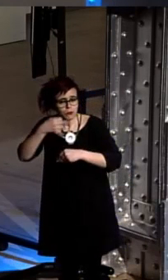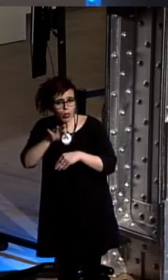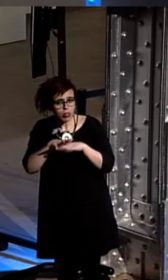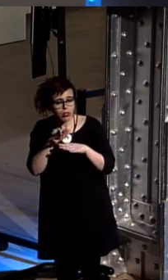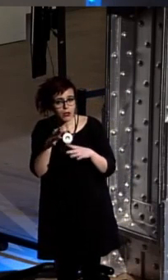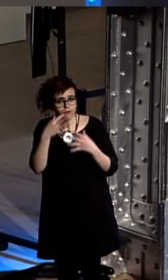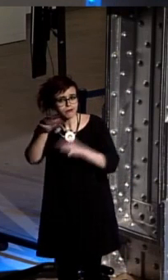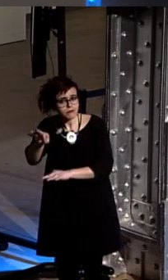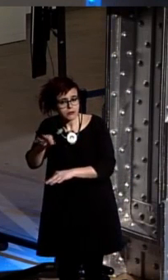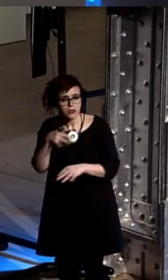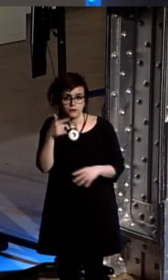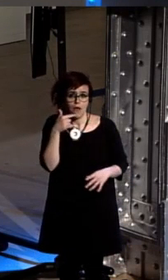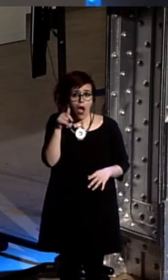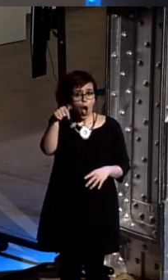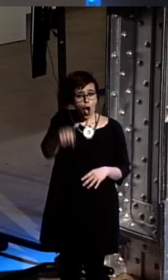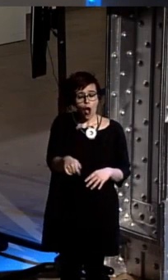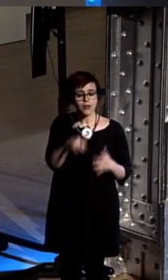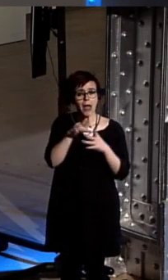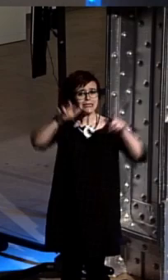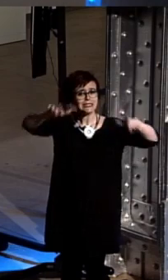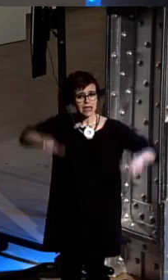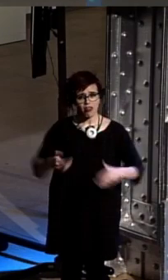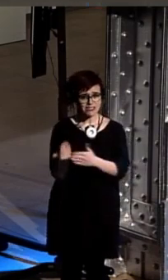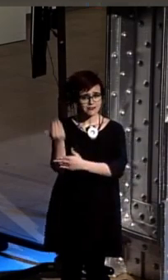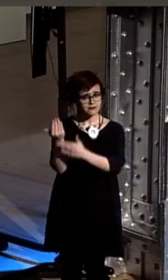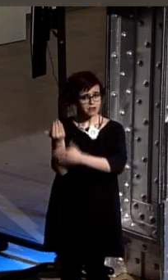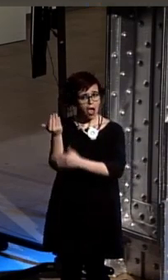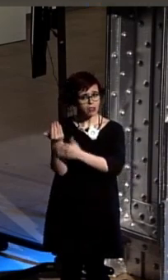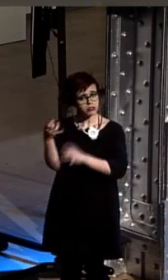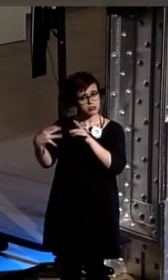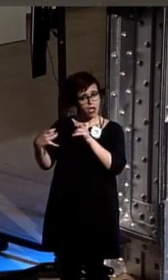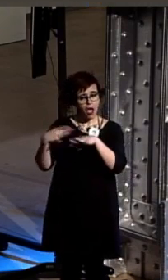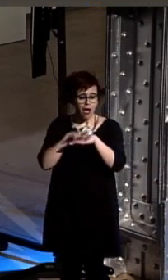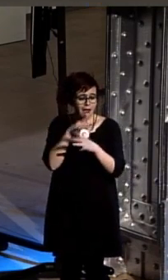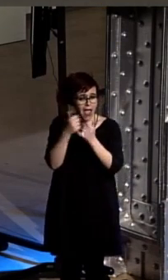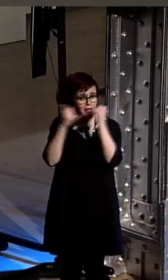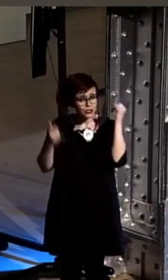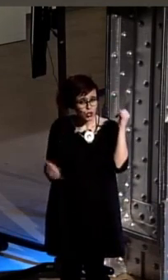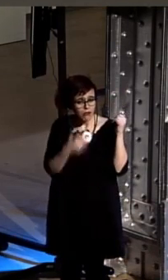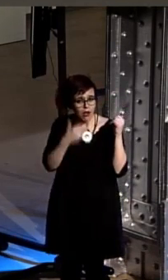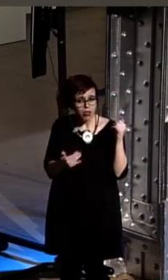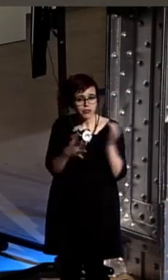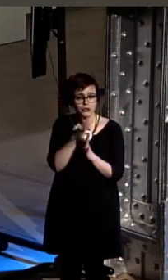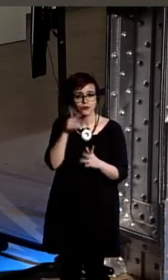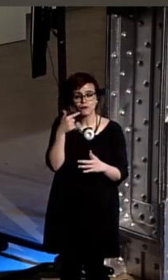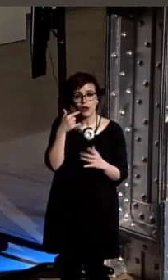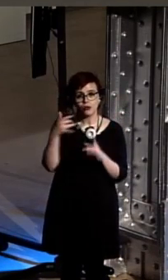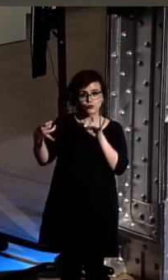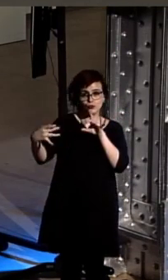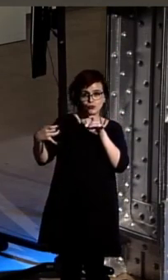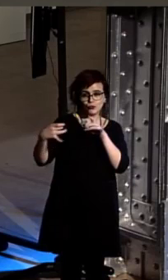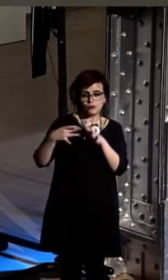hay salones de chats electrónicos en los que, lo que mostró Nuria, la computadora, es una muestra vívida de que uno